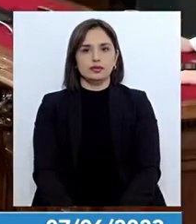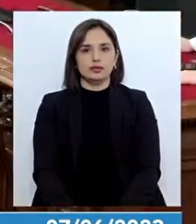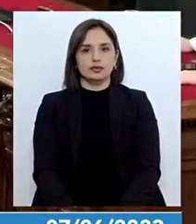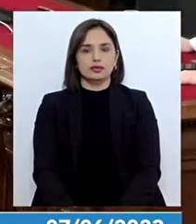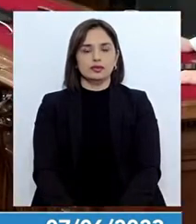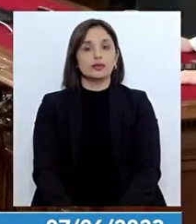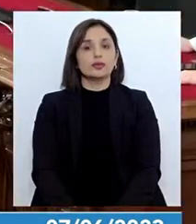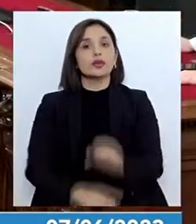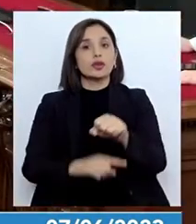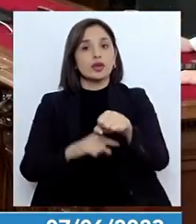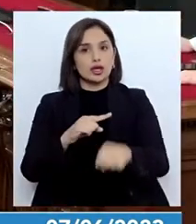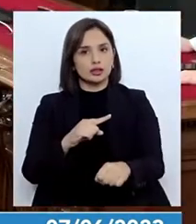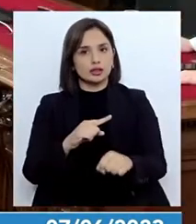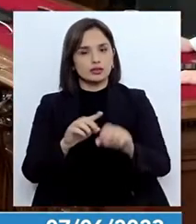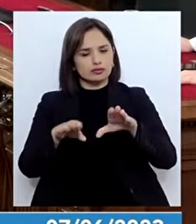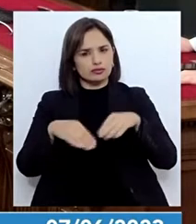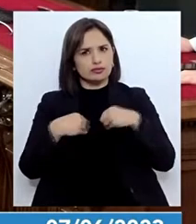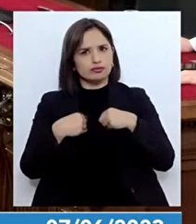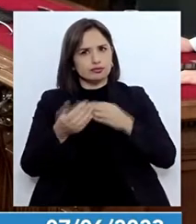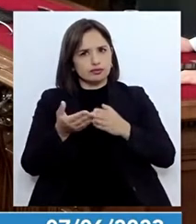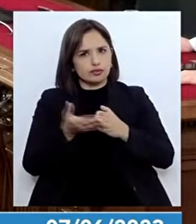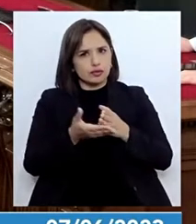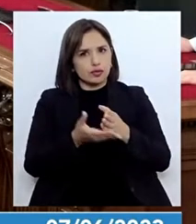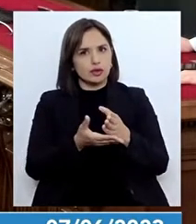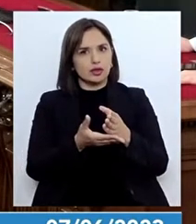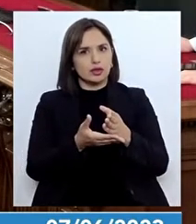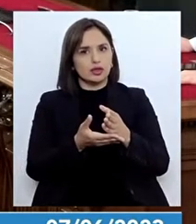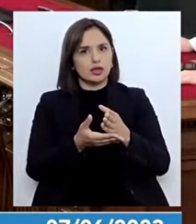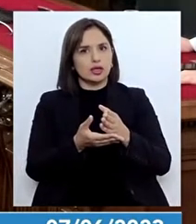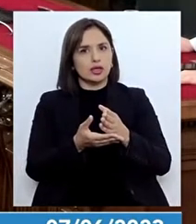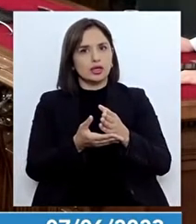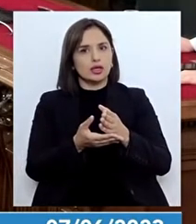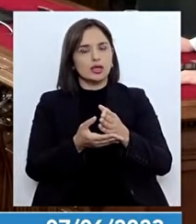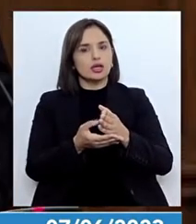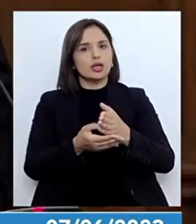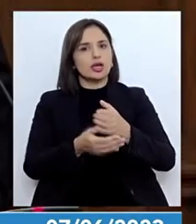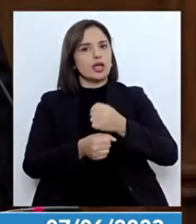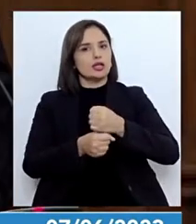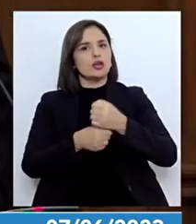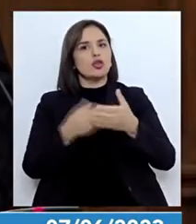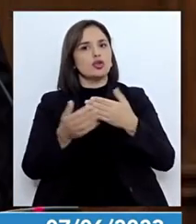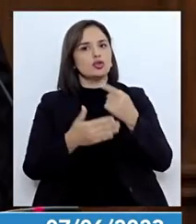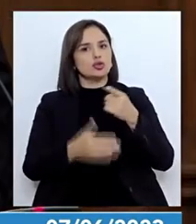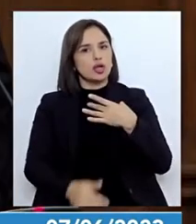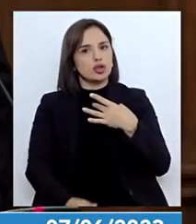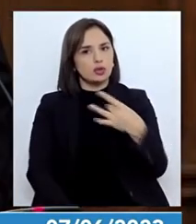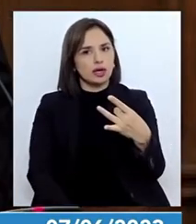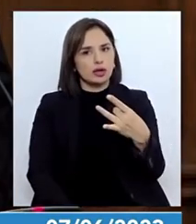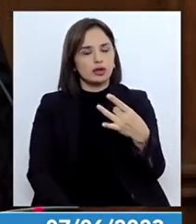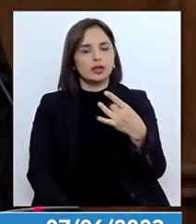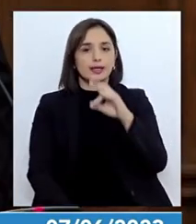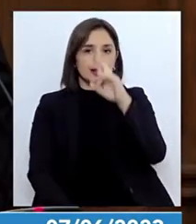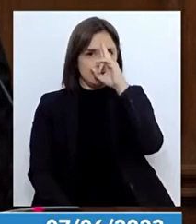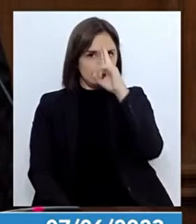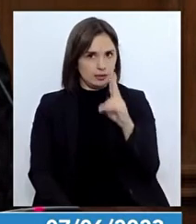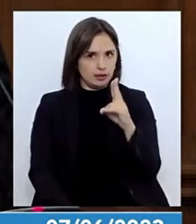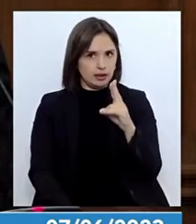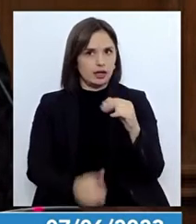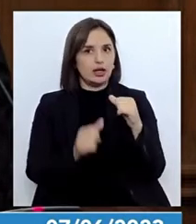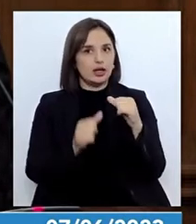¿Aceptáis desempeñar fiel y lealmente el cargo en que habéis sido nombrado y respetar en el ejercicio de